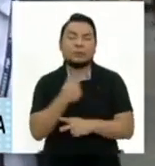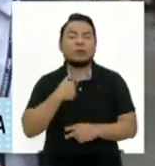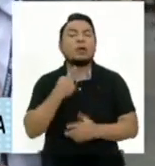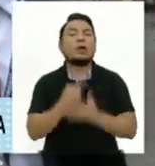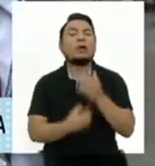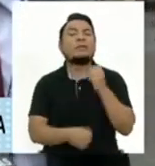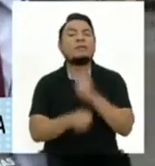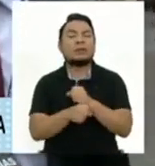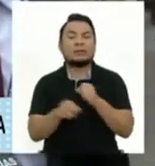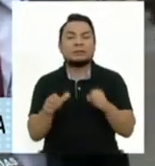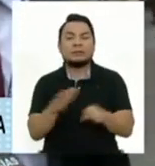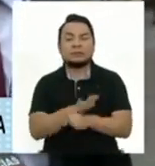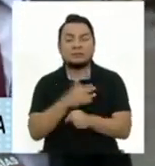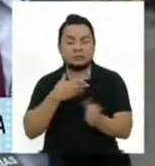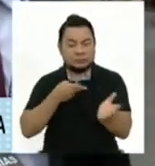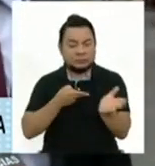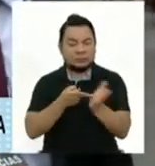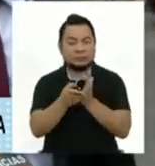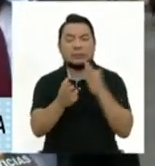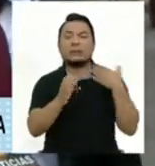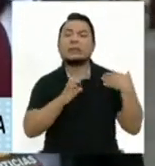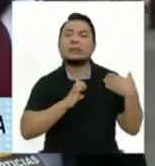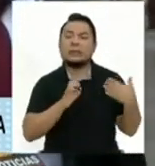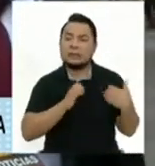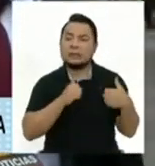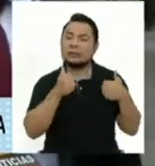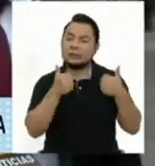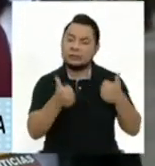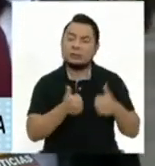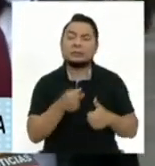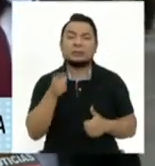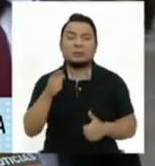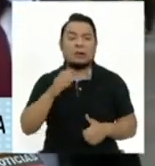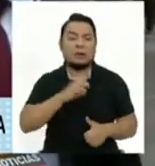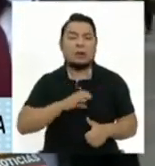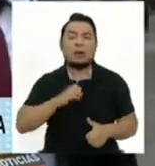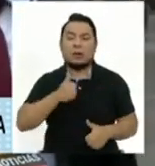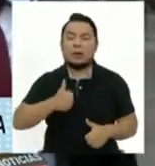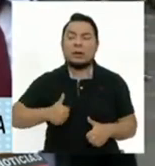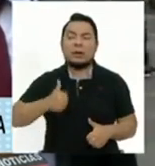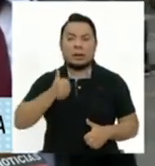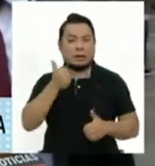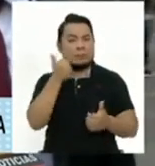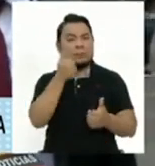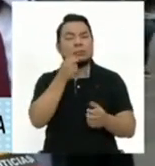la integridad, en la ética, en la conducta